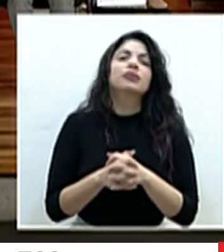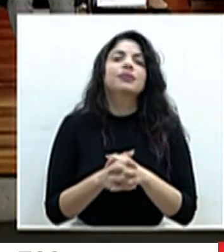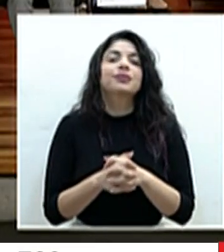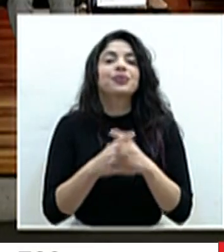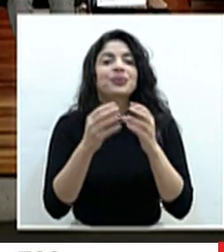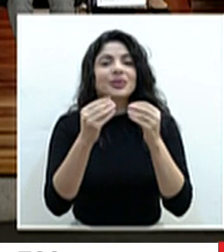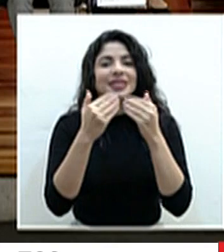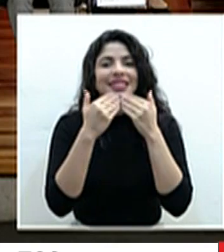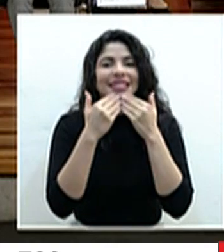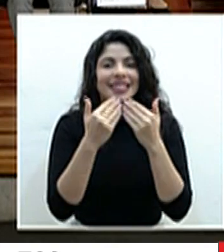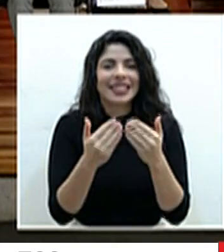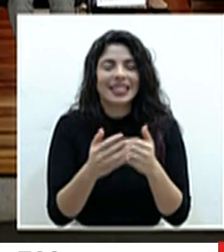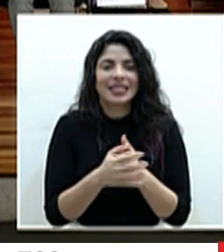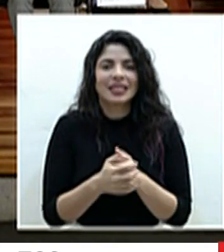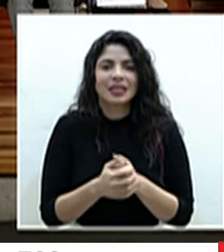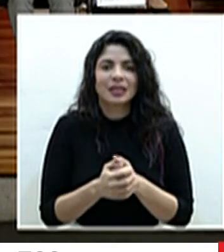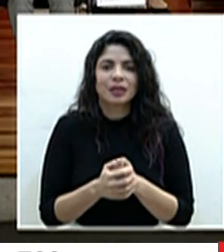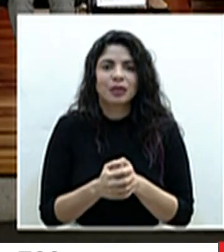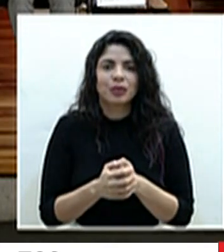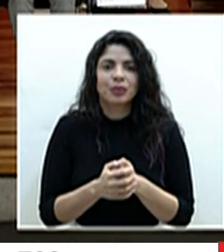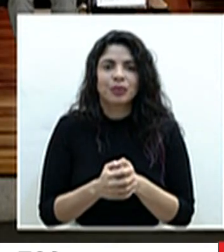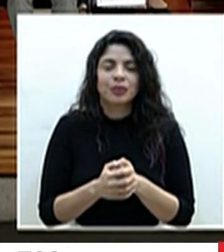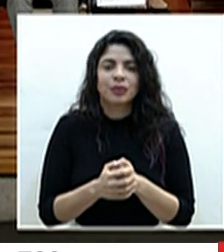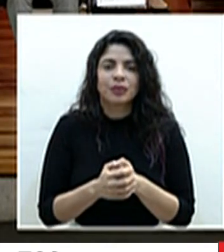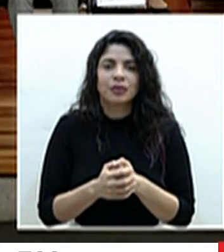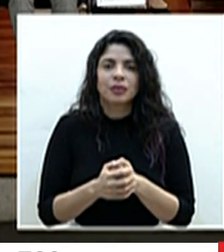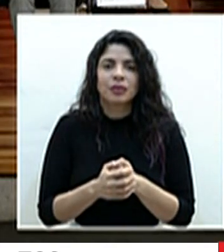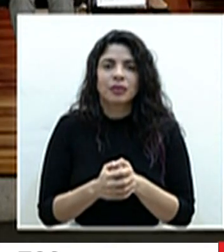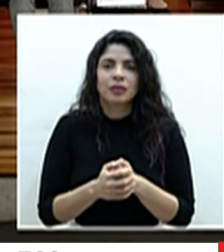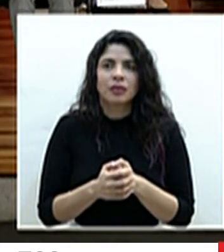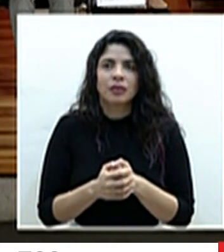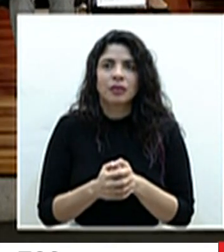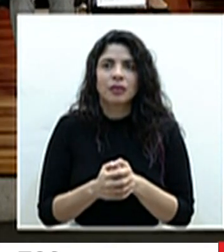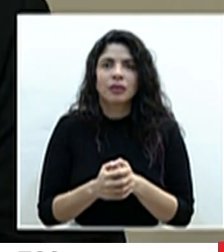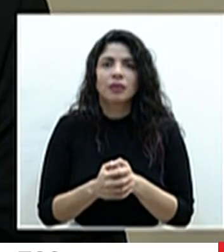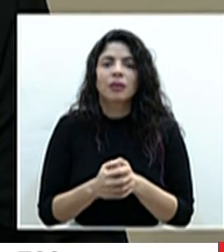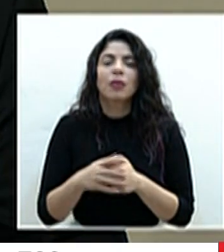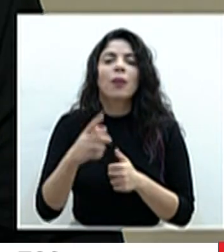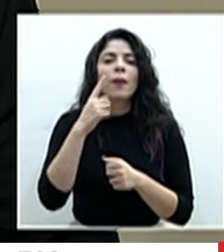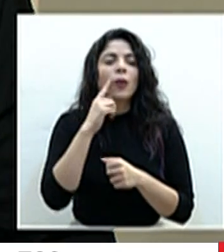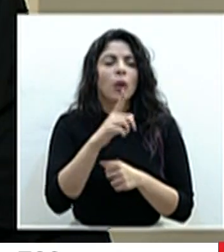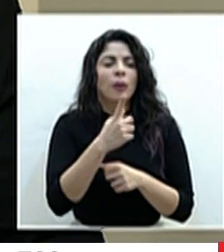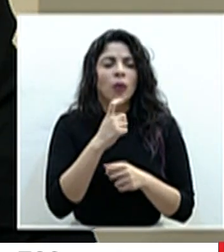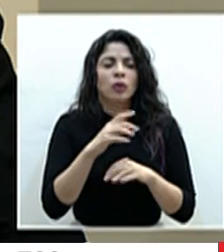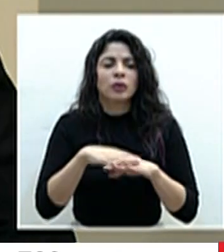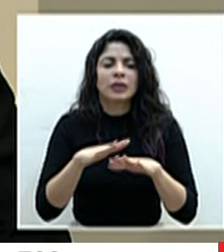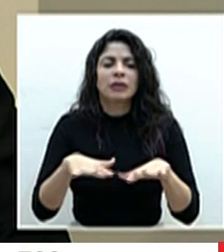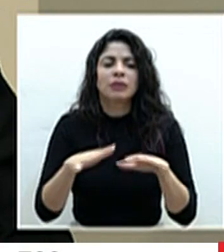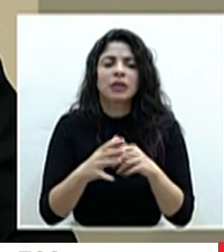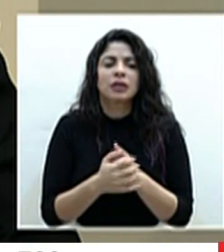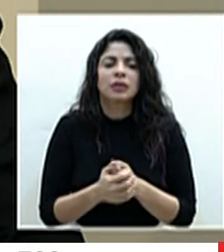Muchas gracias y mucho gusto también por conocerte en este espacio.